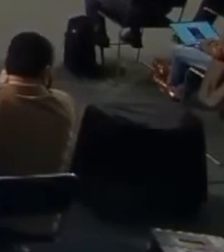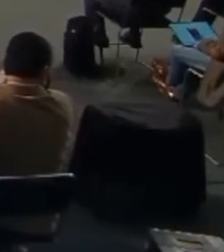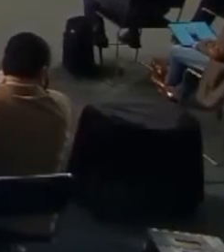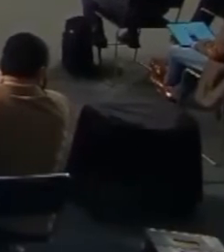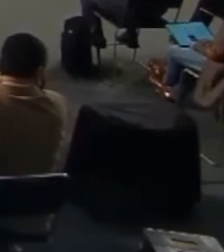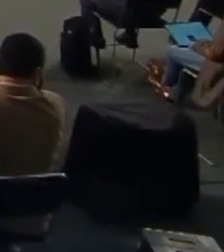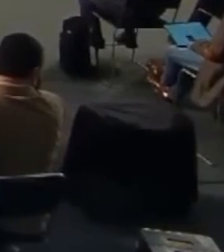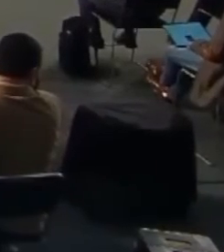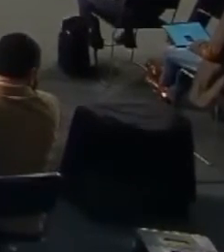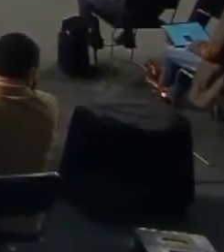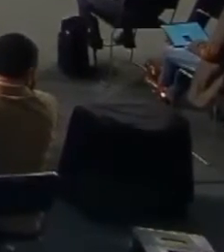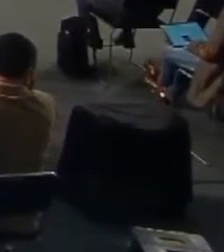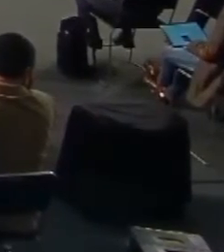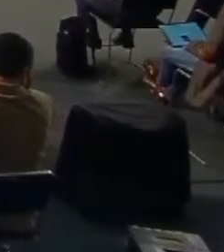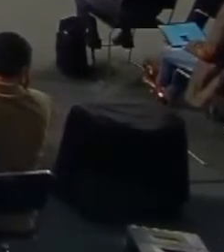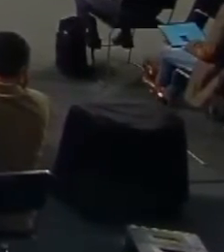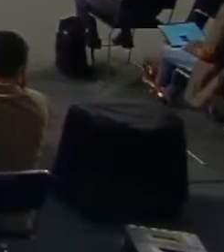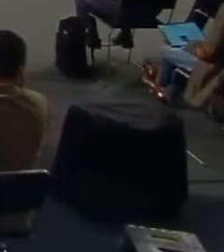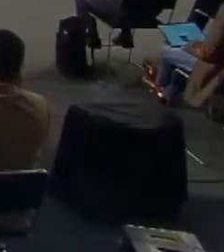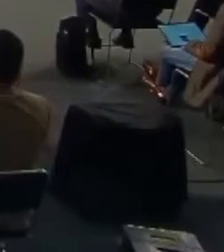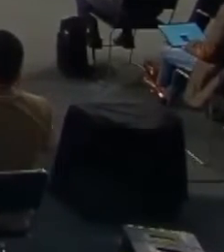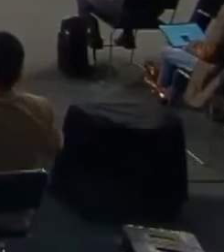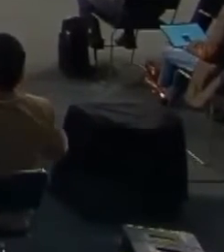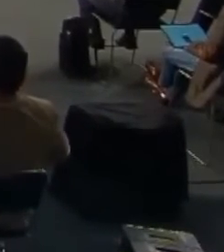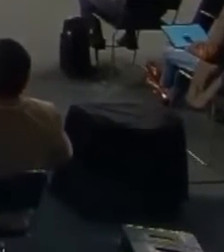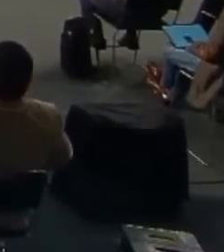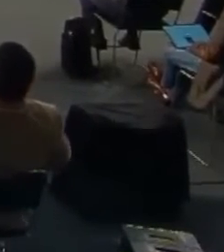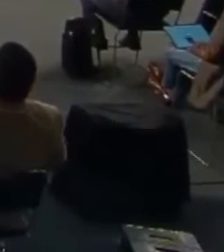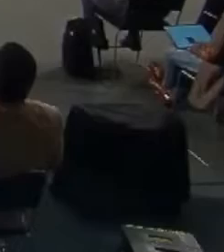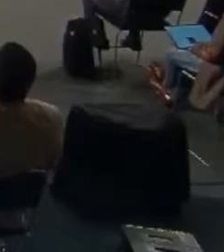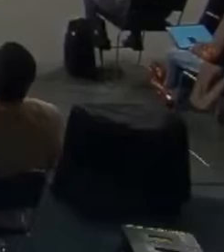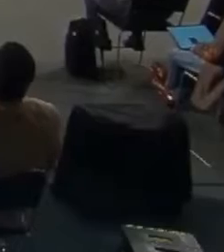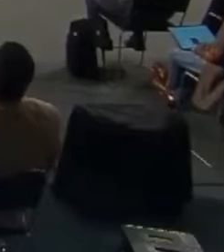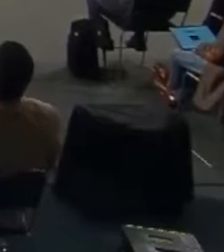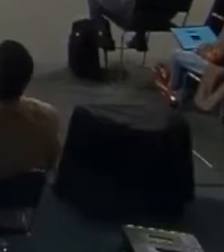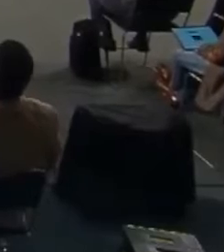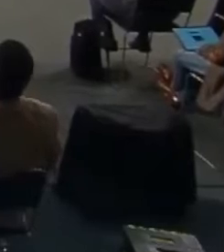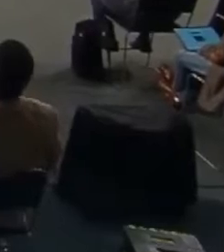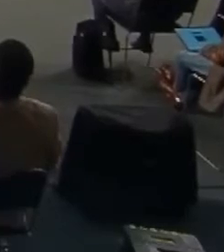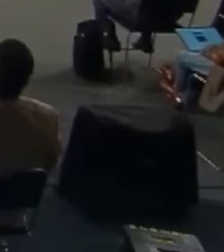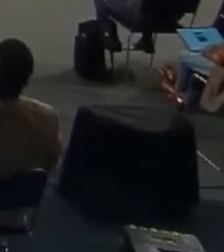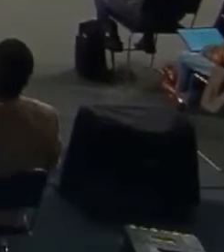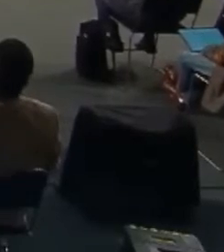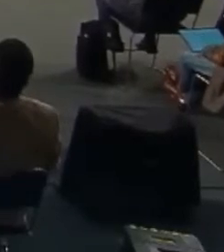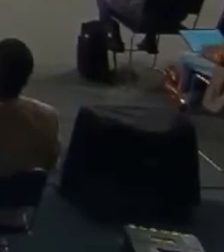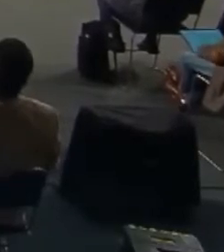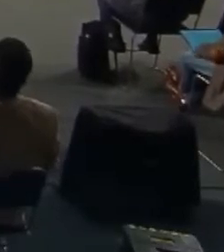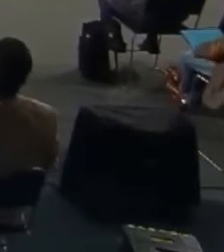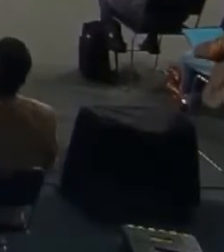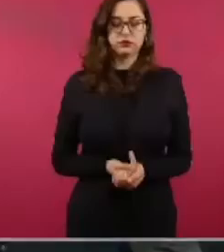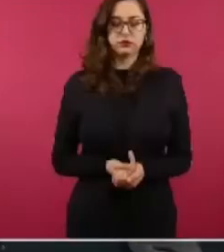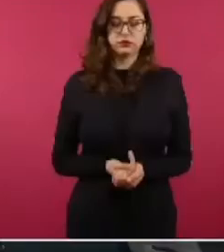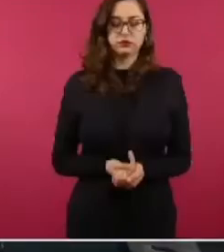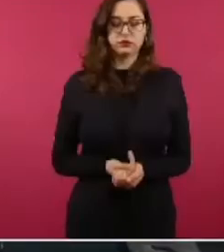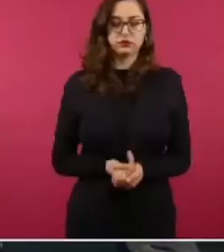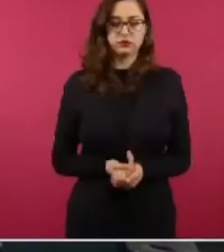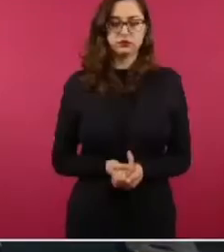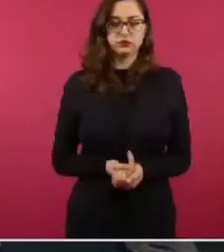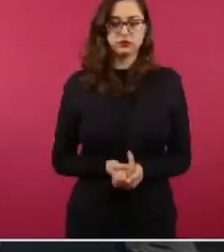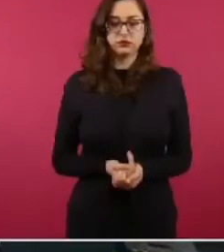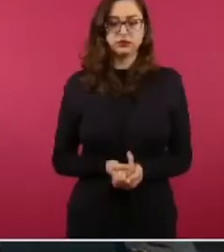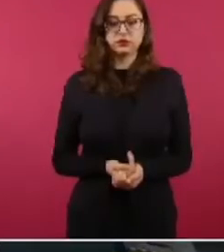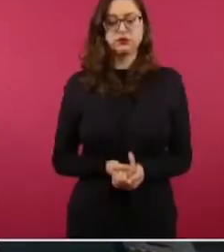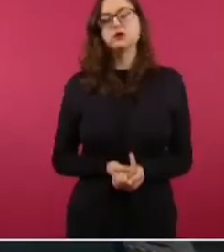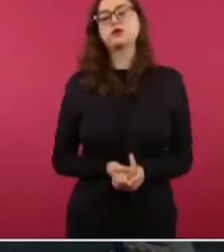la minería no les trae buenas cosas a los pueblos, ¿no? Y les contaminan